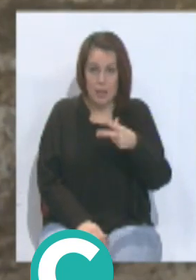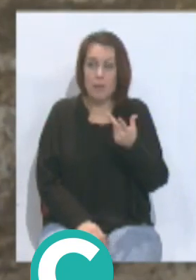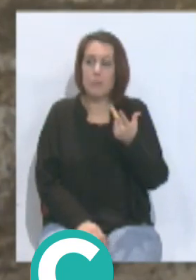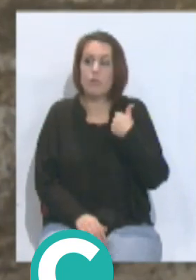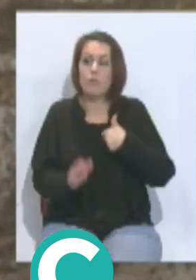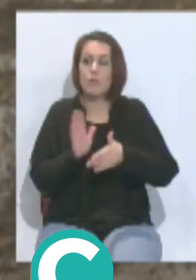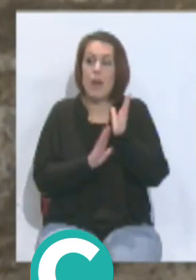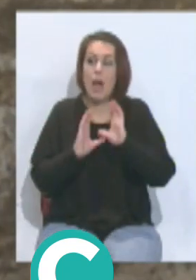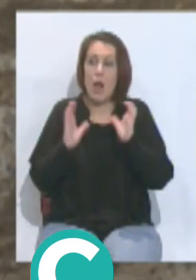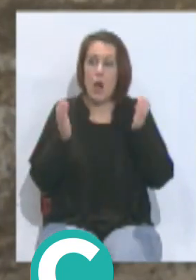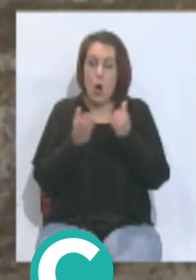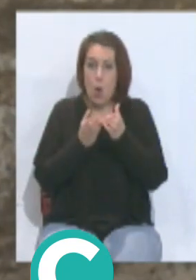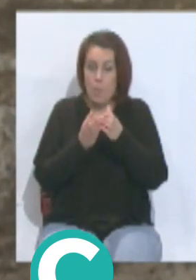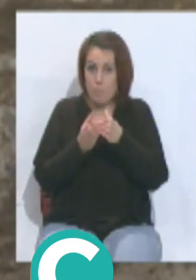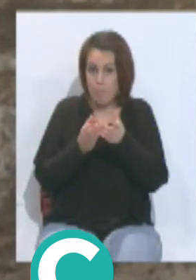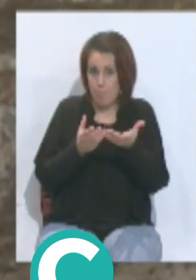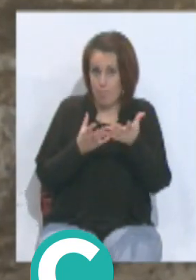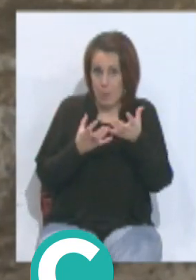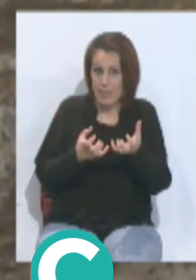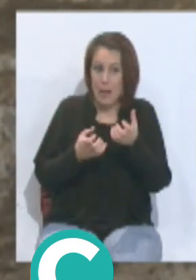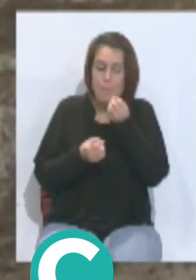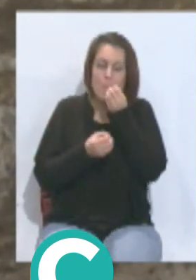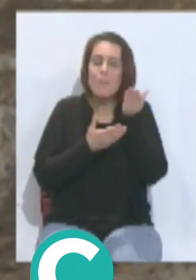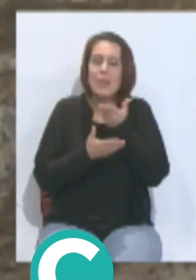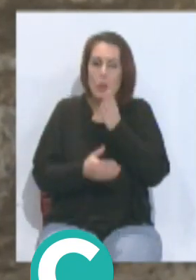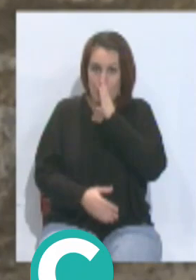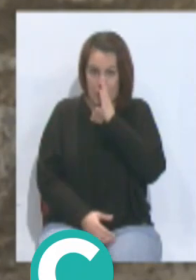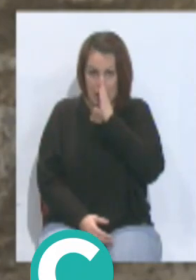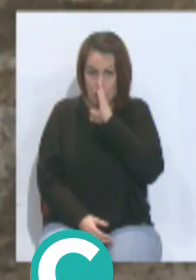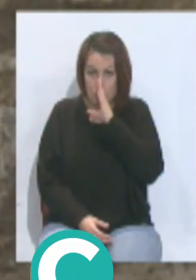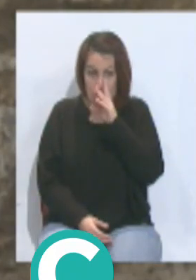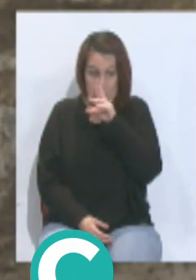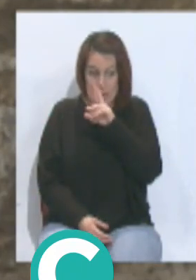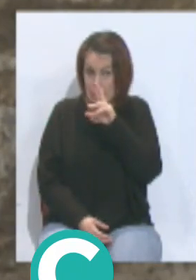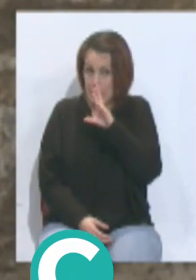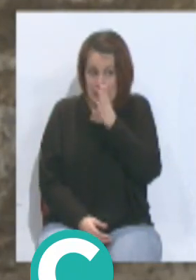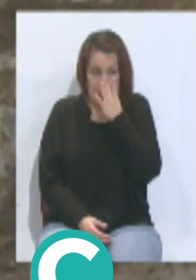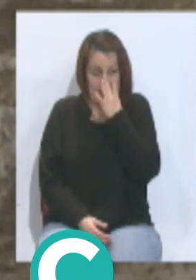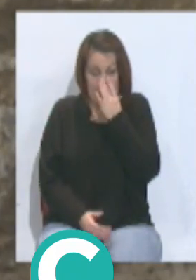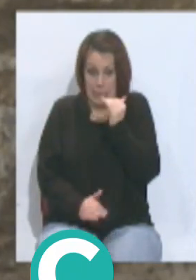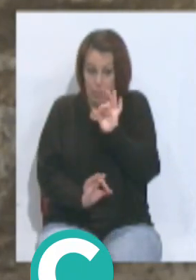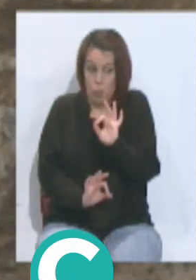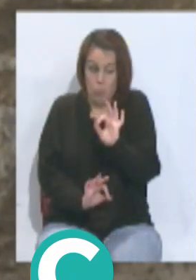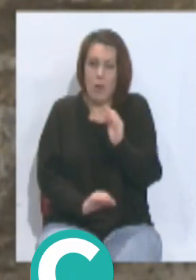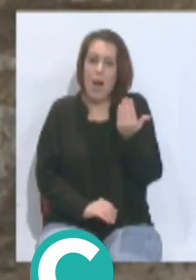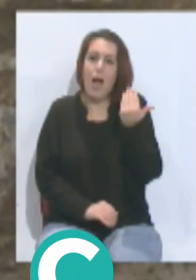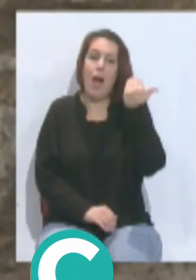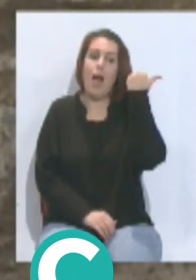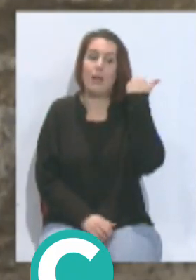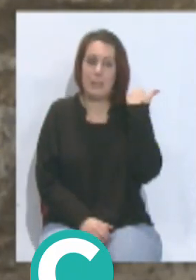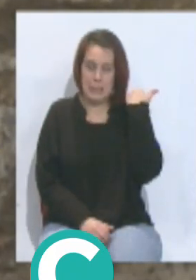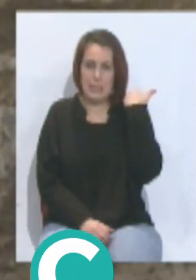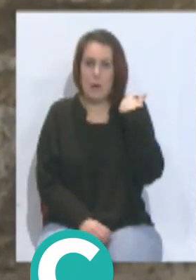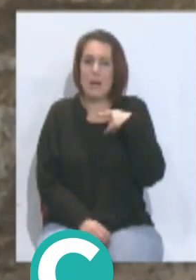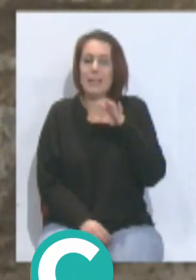sale a la comparsa Bienvenido Febrero, acabado de recuperar el carnaval. Antes los samaritanos. Sí, pero ese año, antes fue los samaritanos, que